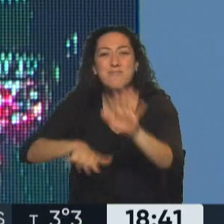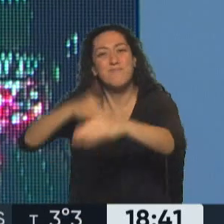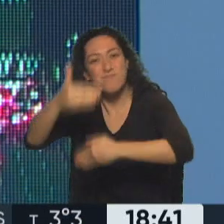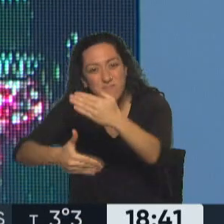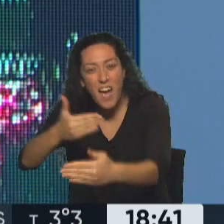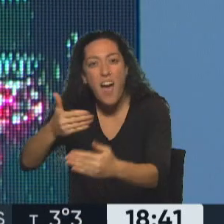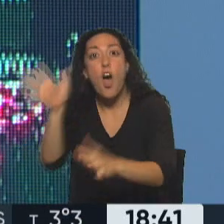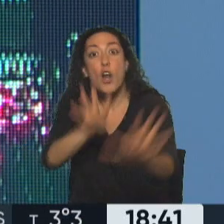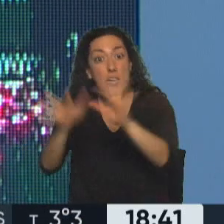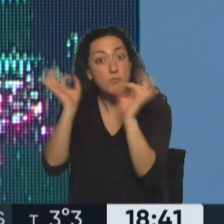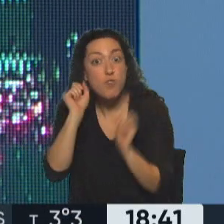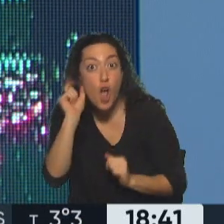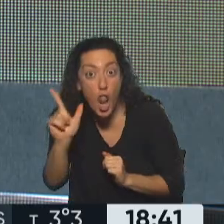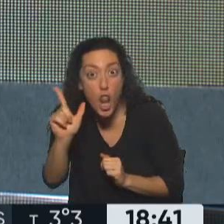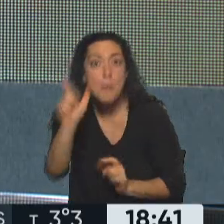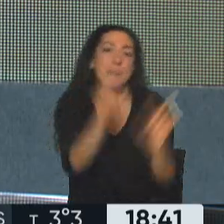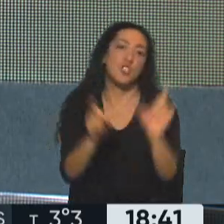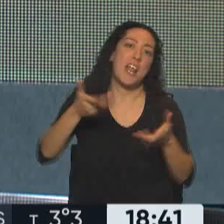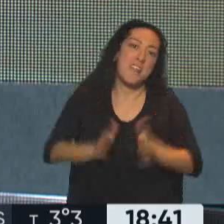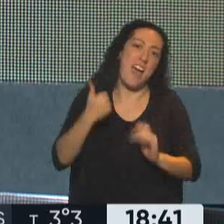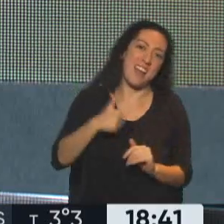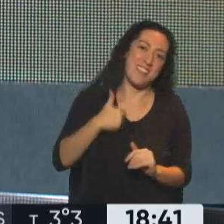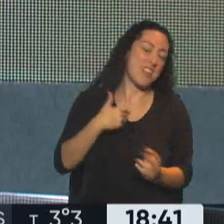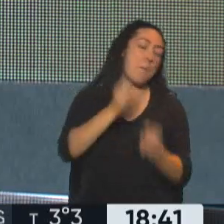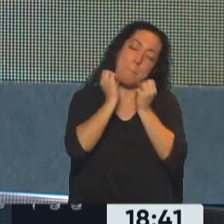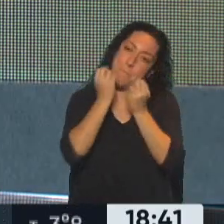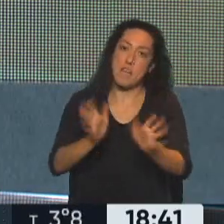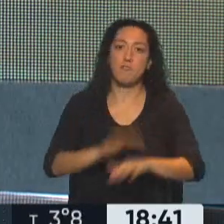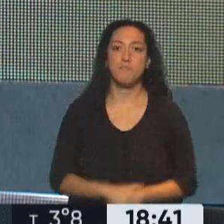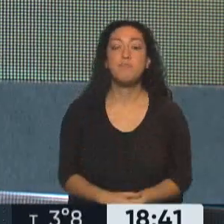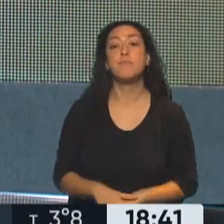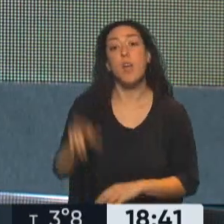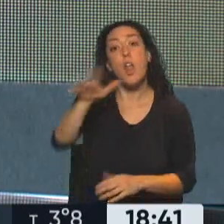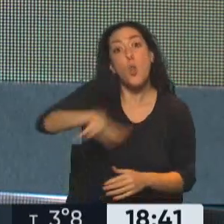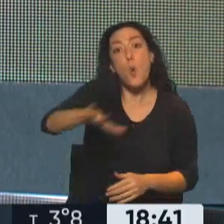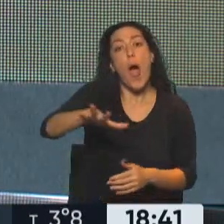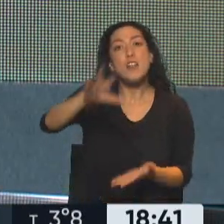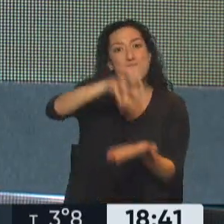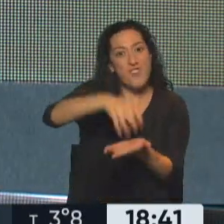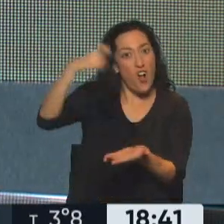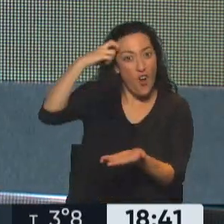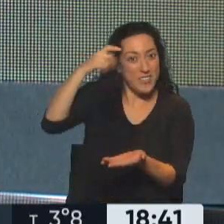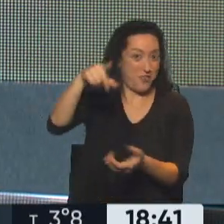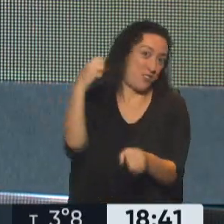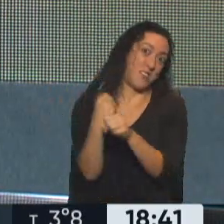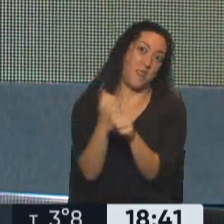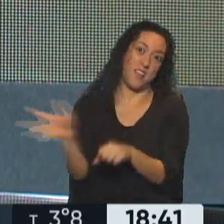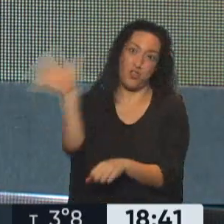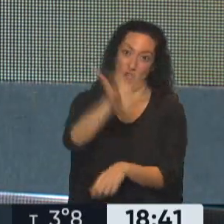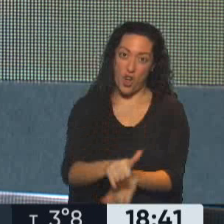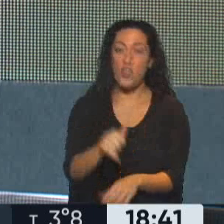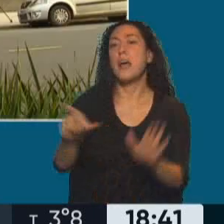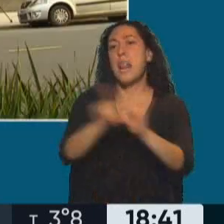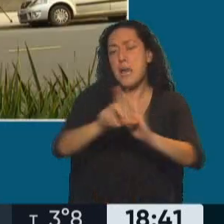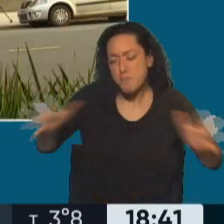van a estar mejor. En el Congreso donde usted todos los días trabaja, hay leyes incluso impulsadas en algún momento por